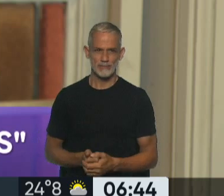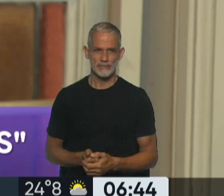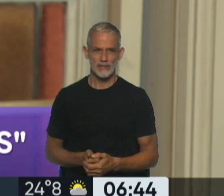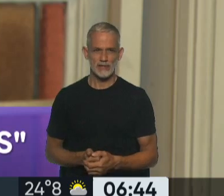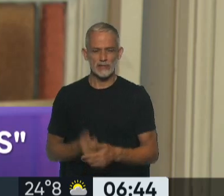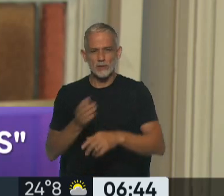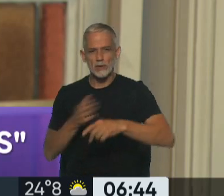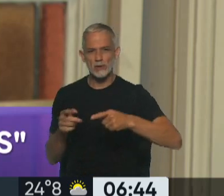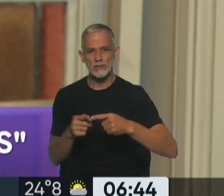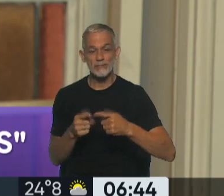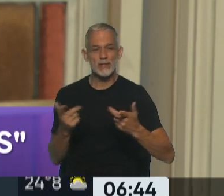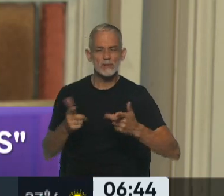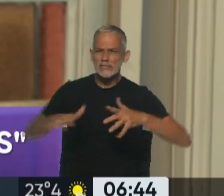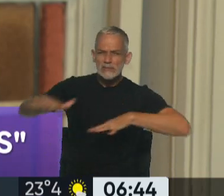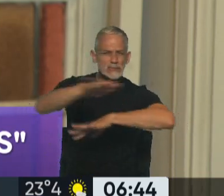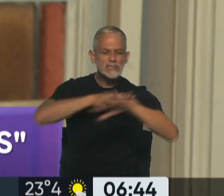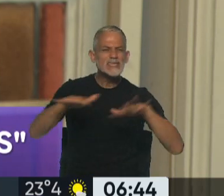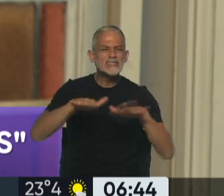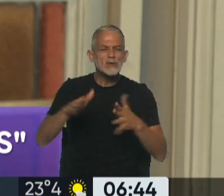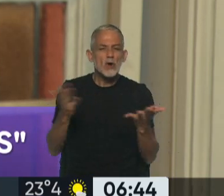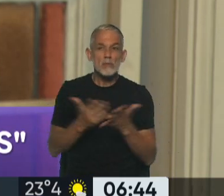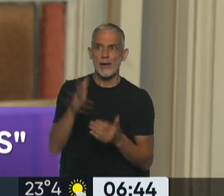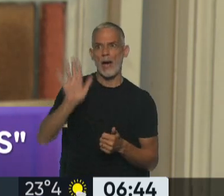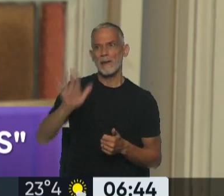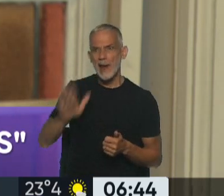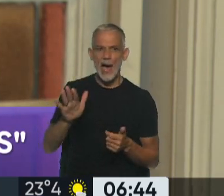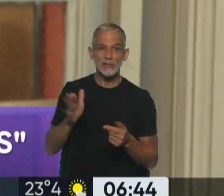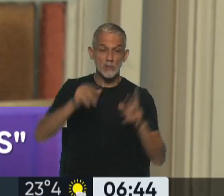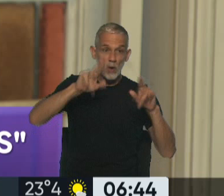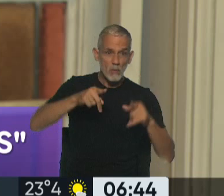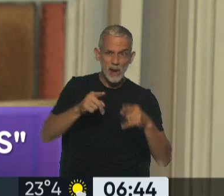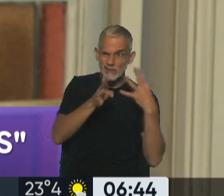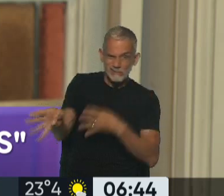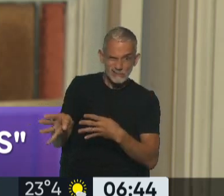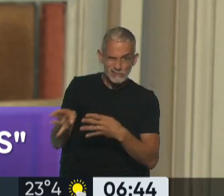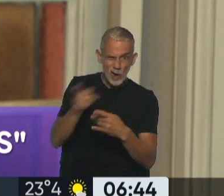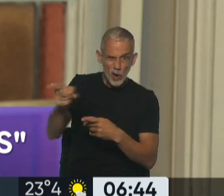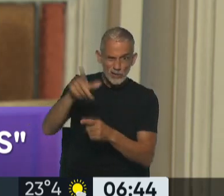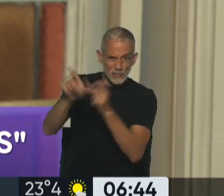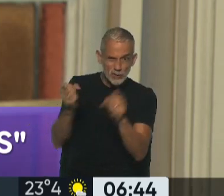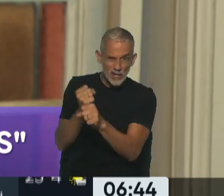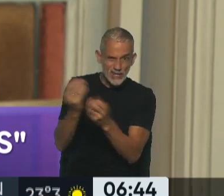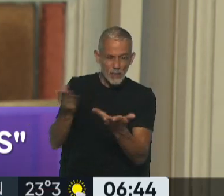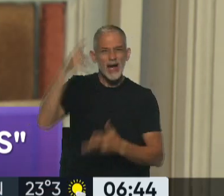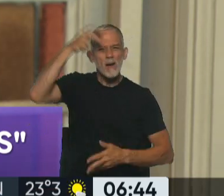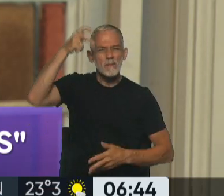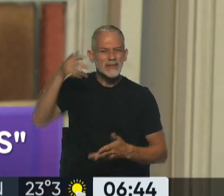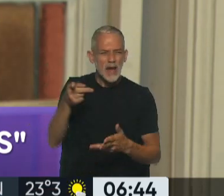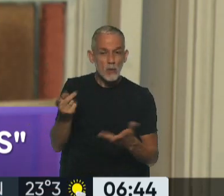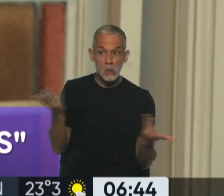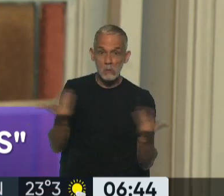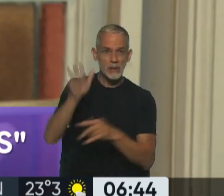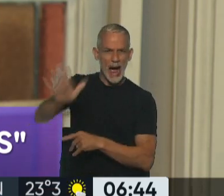Entonces tenemos un escenario en el que hay amenazas luego de un plan de guerra contra los trabajadores. Patricia Bullrich vino a amenazar a aquellos